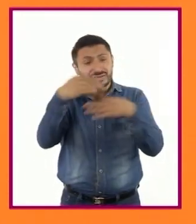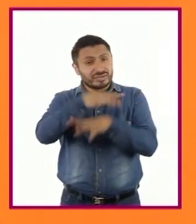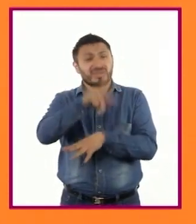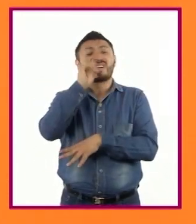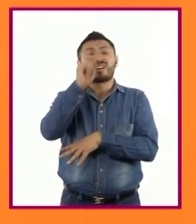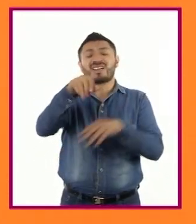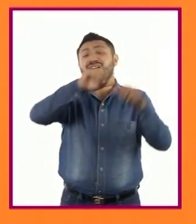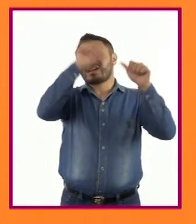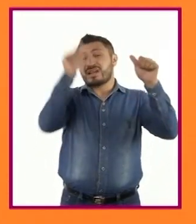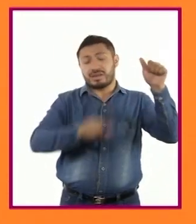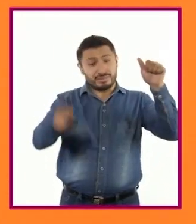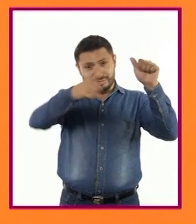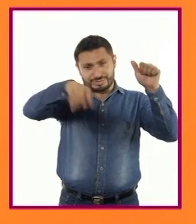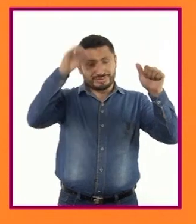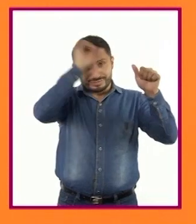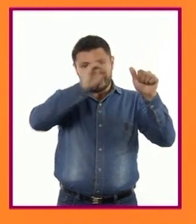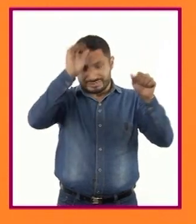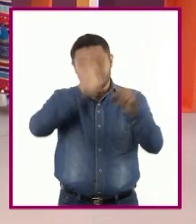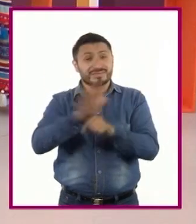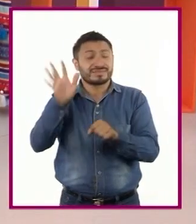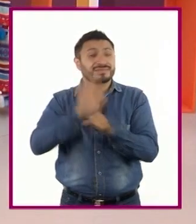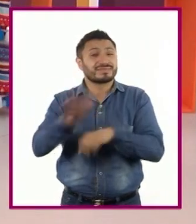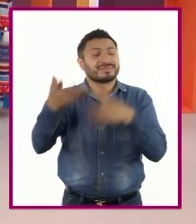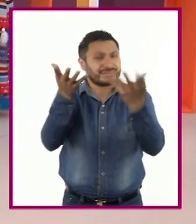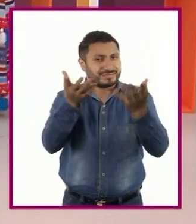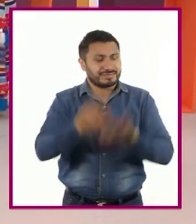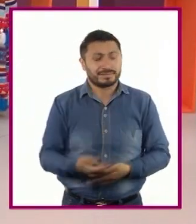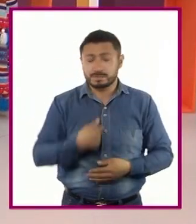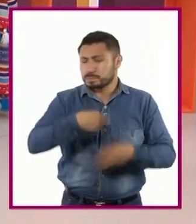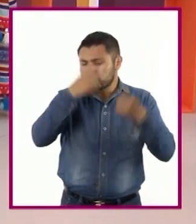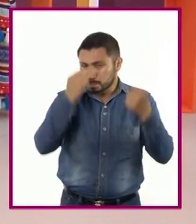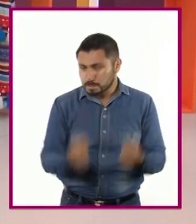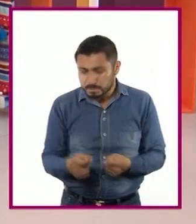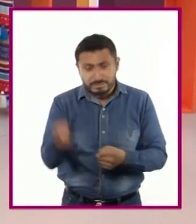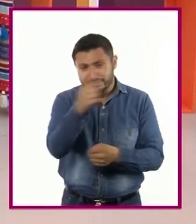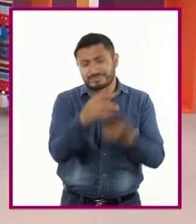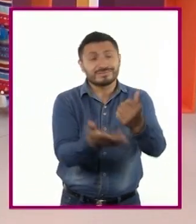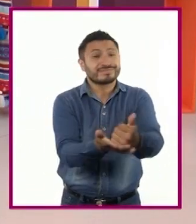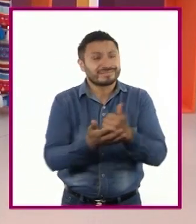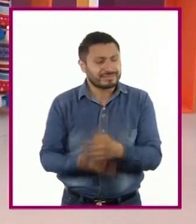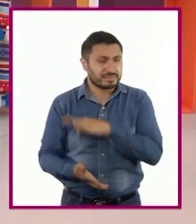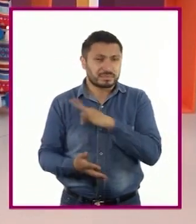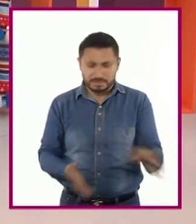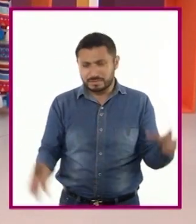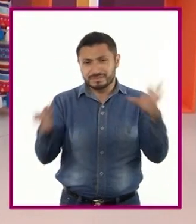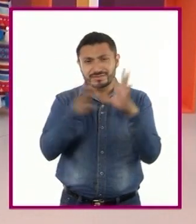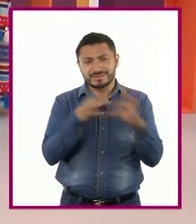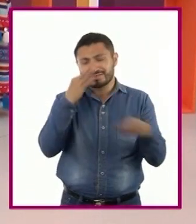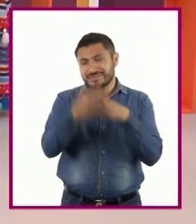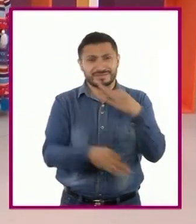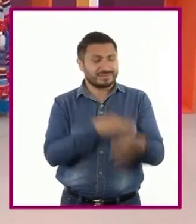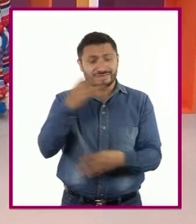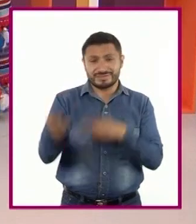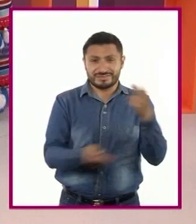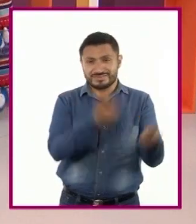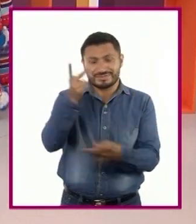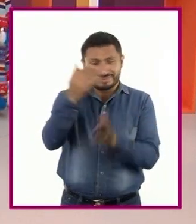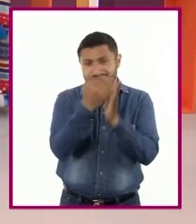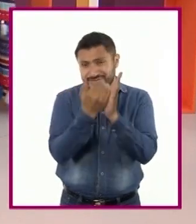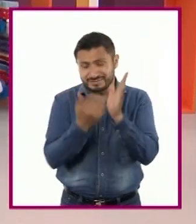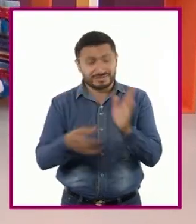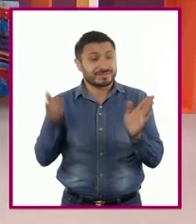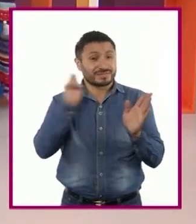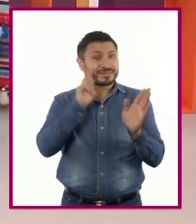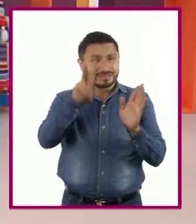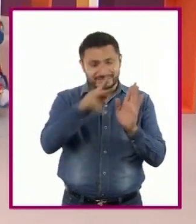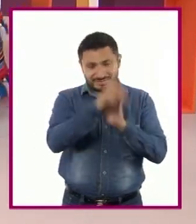que significa para ellas y ellos el arte. Estoy seguro que con su ayuda podemos aclarar todas estas preguntas.